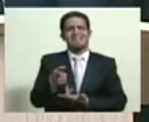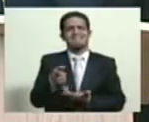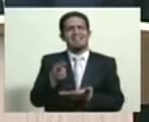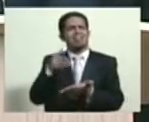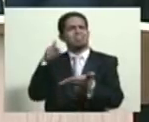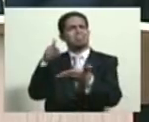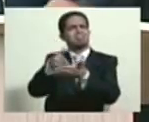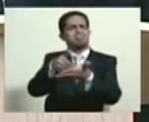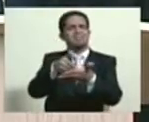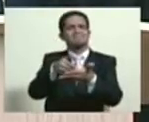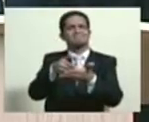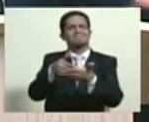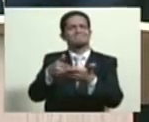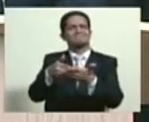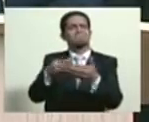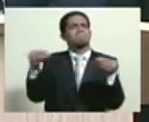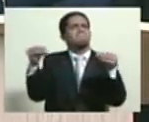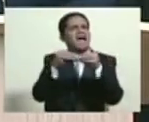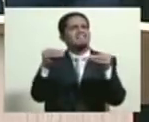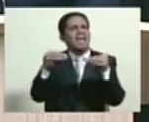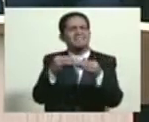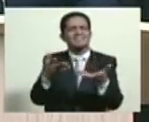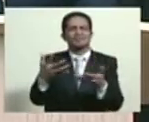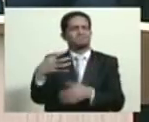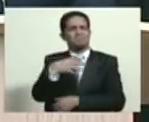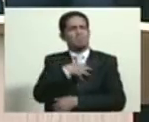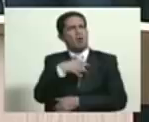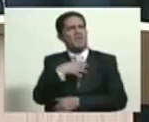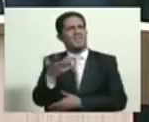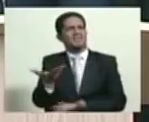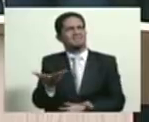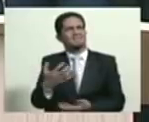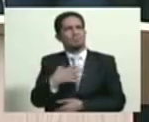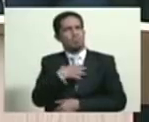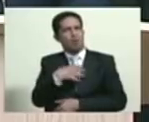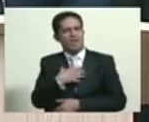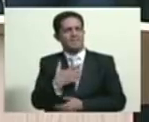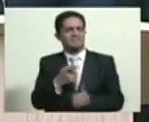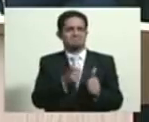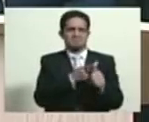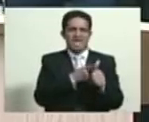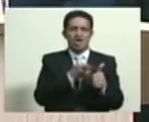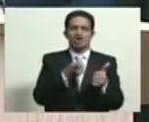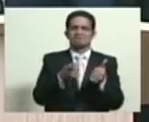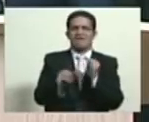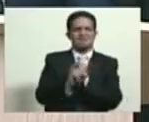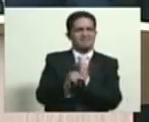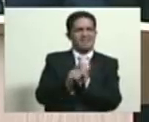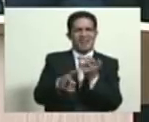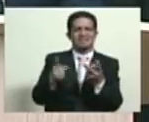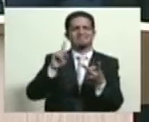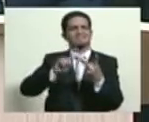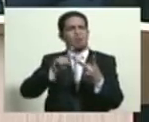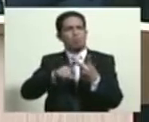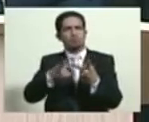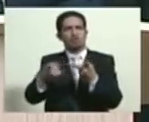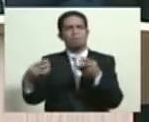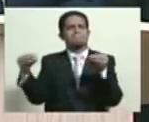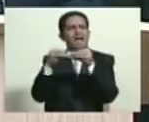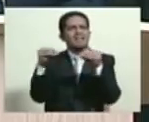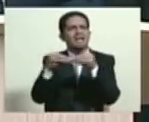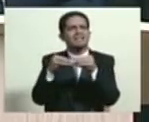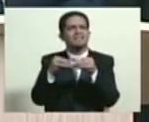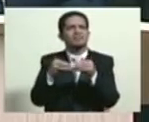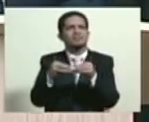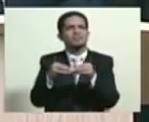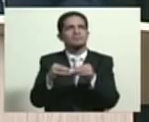Esas son mentiras de Maduro, eso no es posible, no es posible un ataque cibernético, no son posibles ataques electromagnéticos. Hasta que vino su